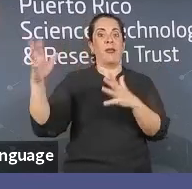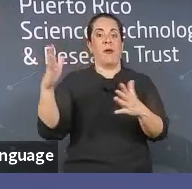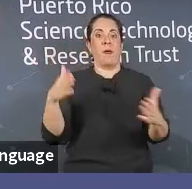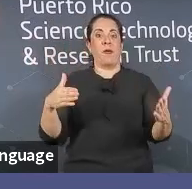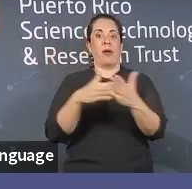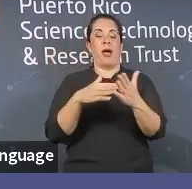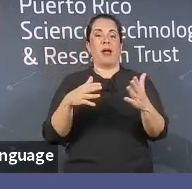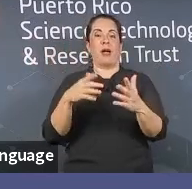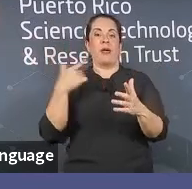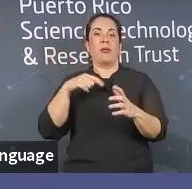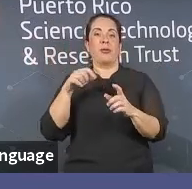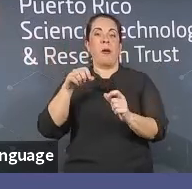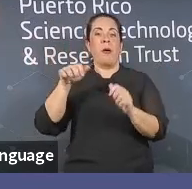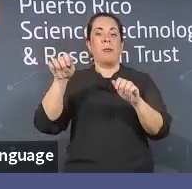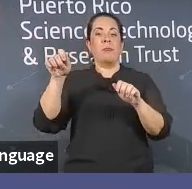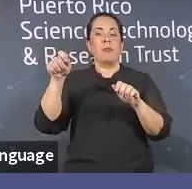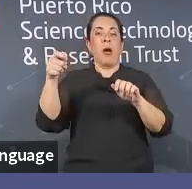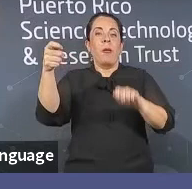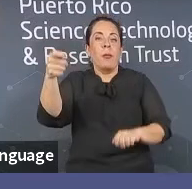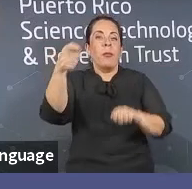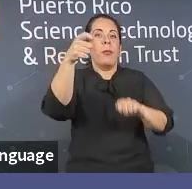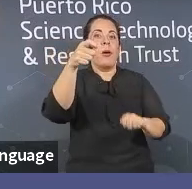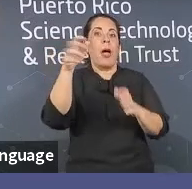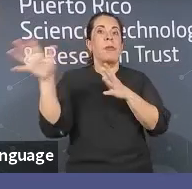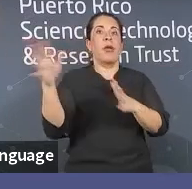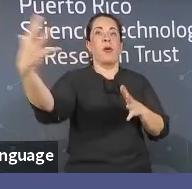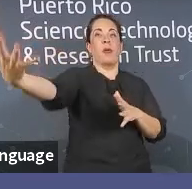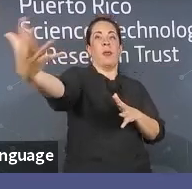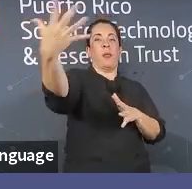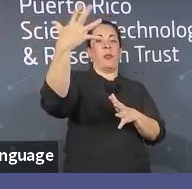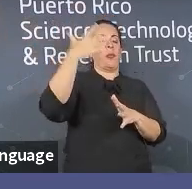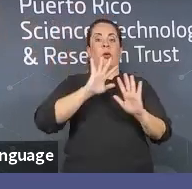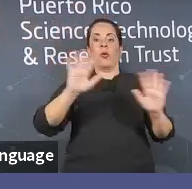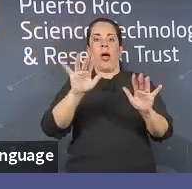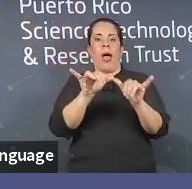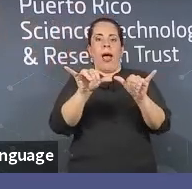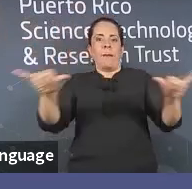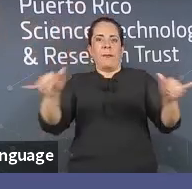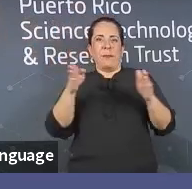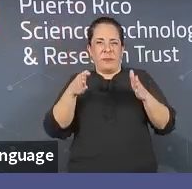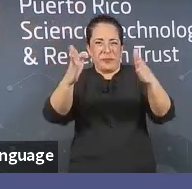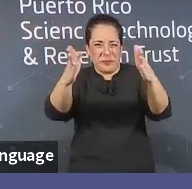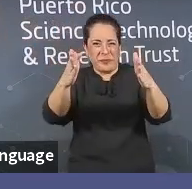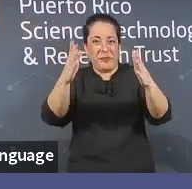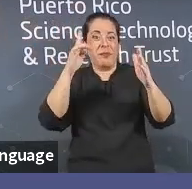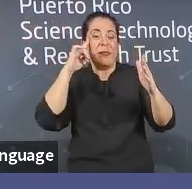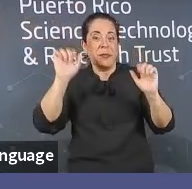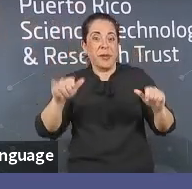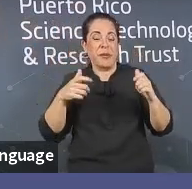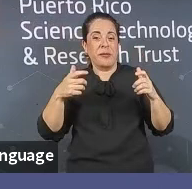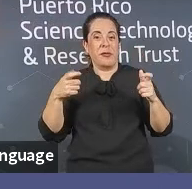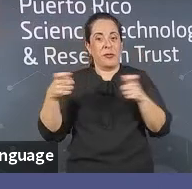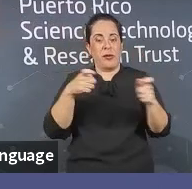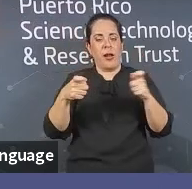nuestra, contraria a nosotros, sino que perpendicular hacia la dirección del objetivo que necesitamos controlar. La humedad relativa es